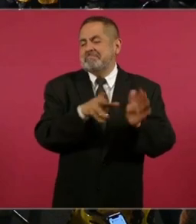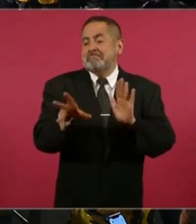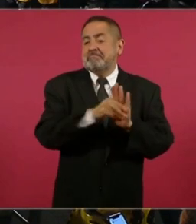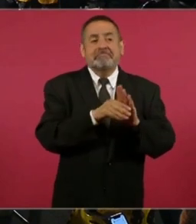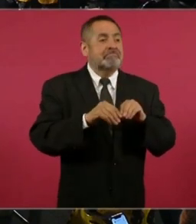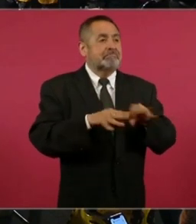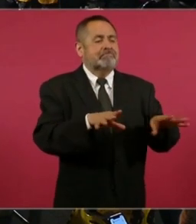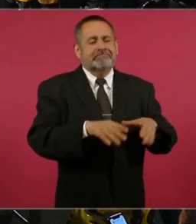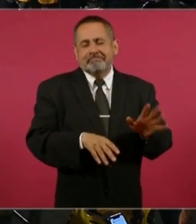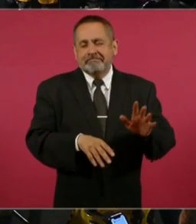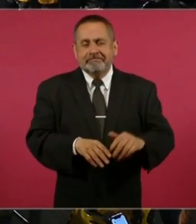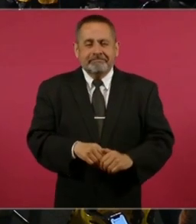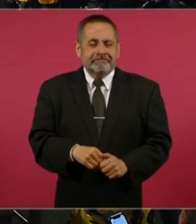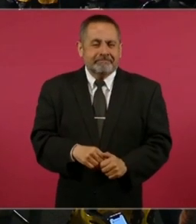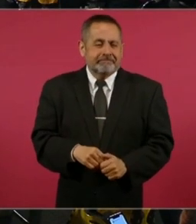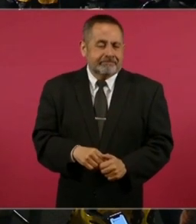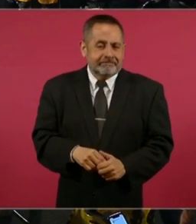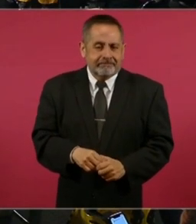pero